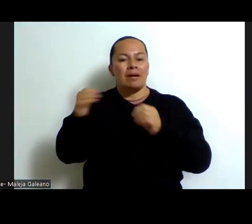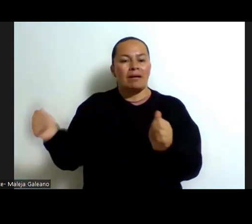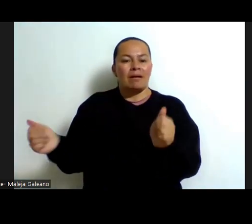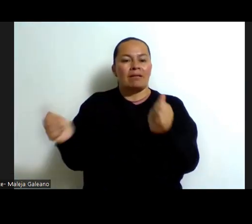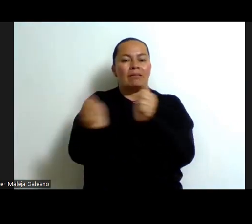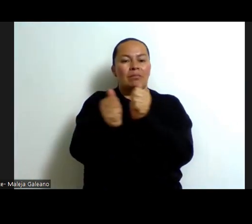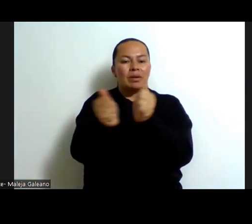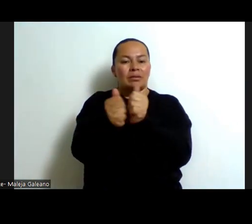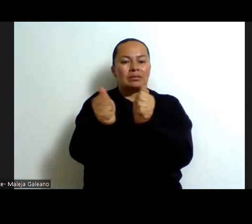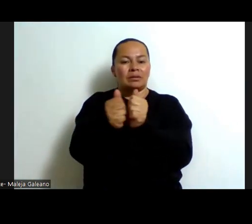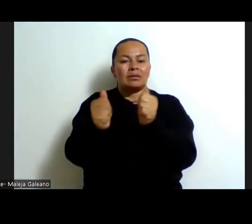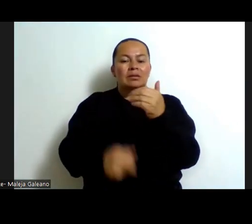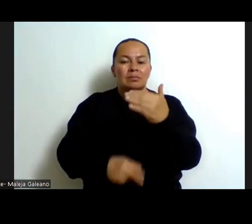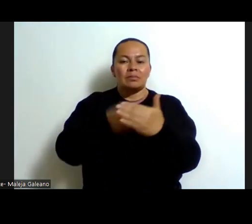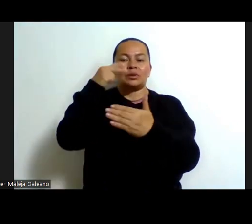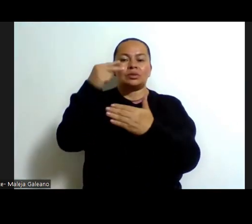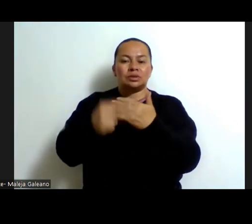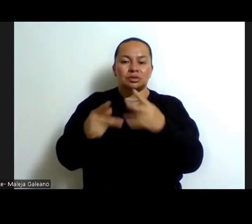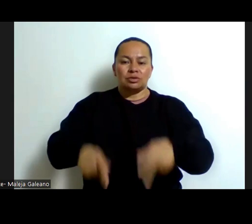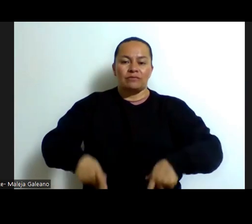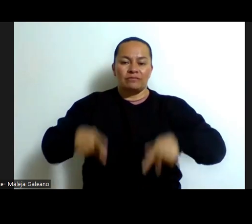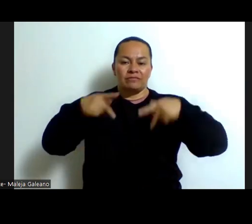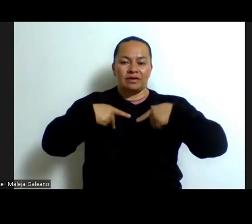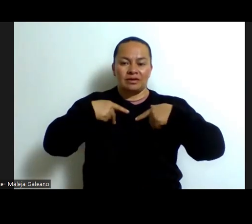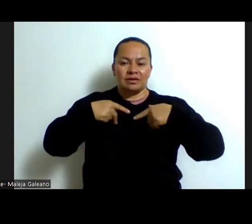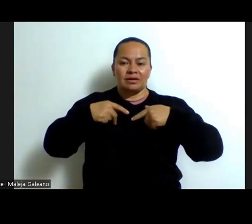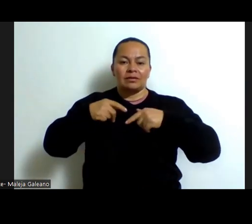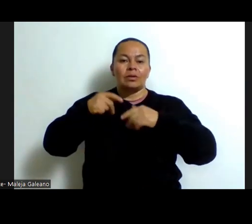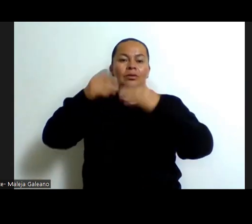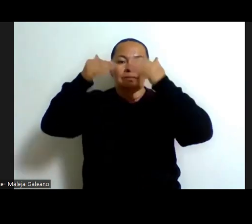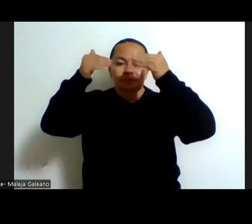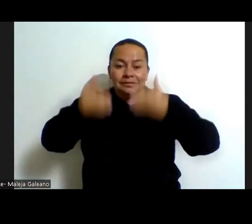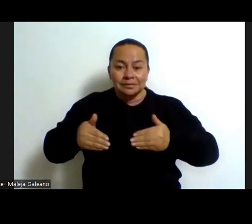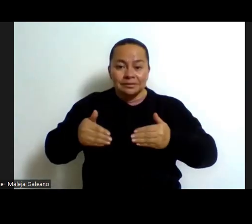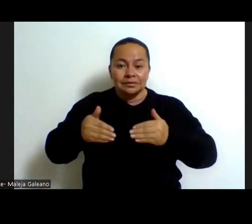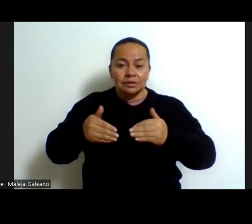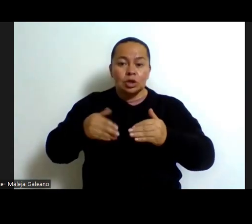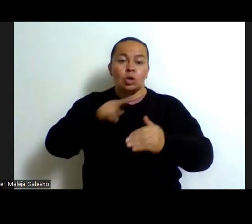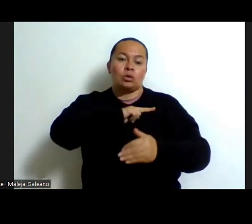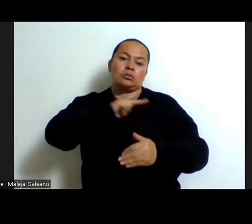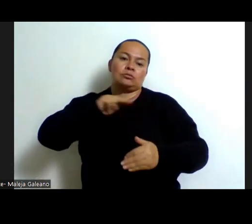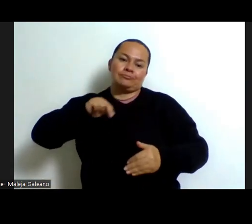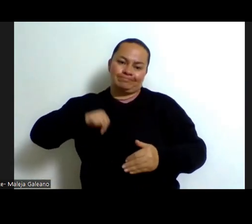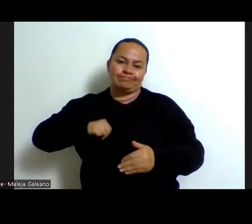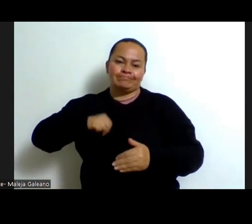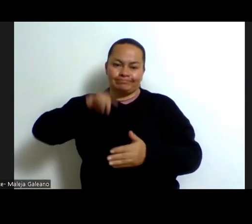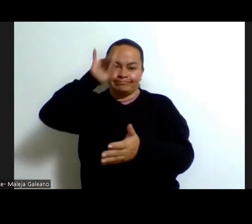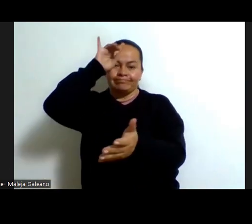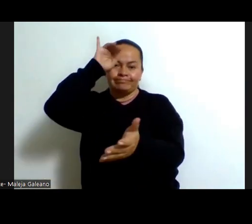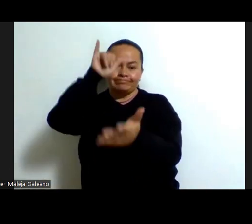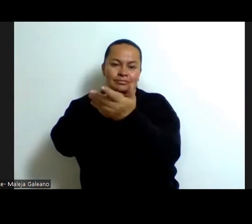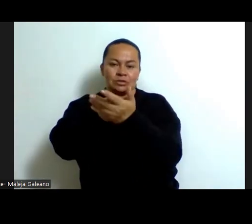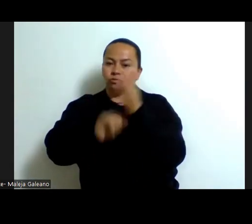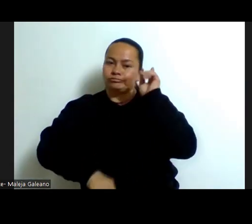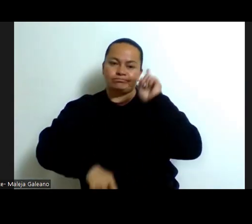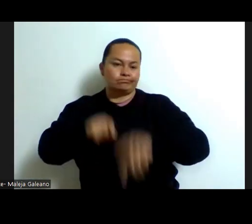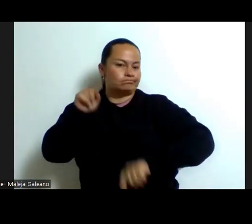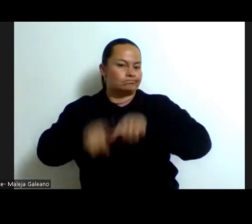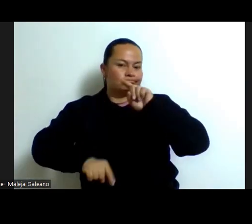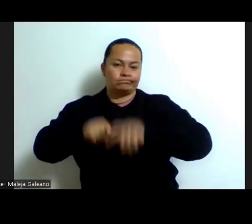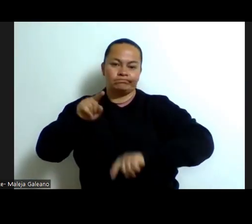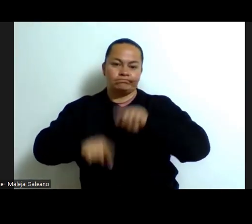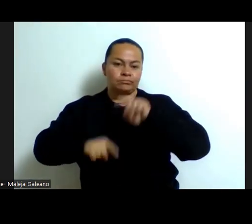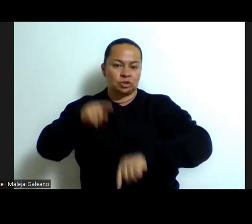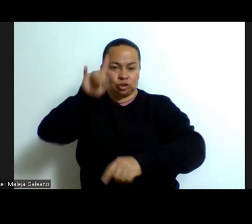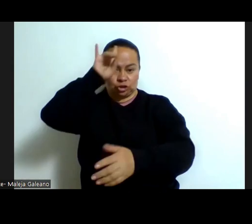proyecto de vida de la persona con discapacidad y nosotros sinceramente si creemos que eso no es justo s yo